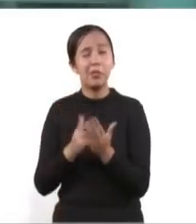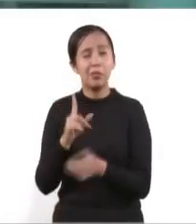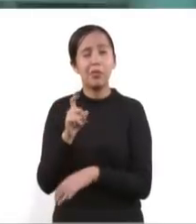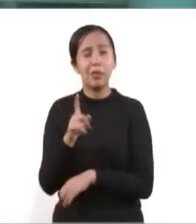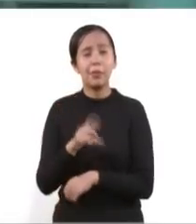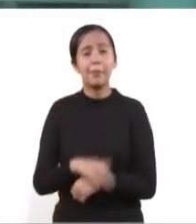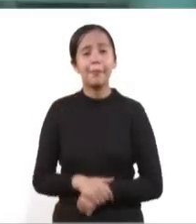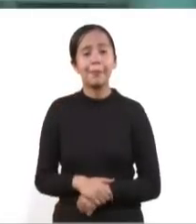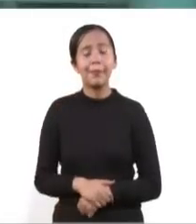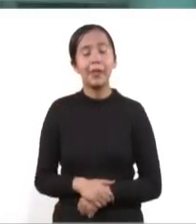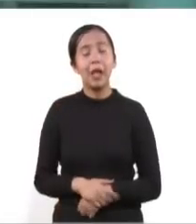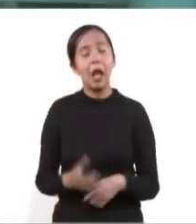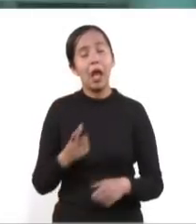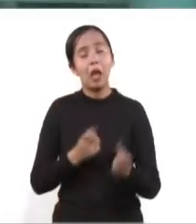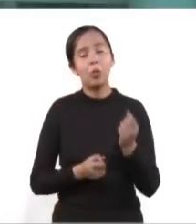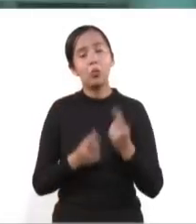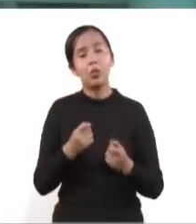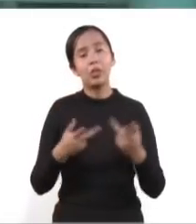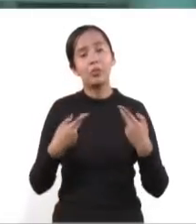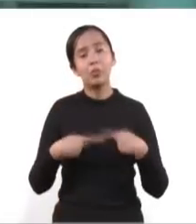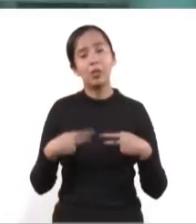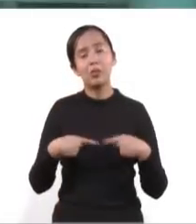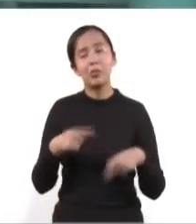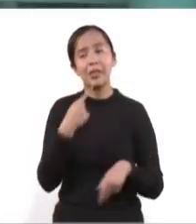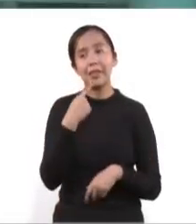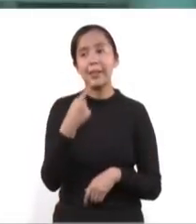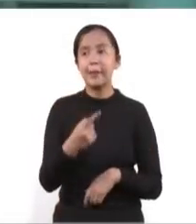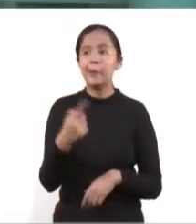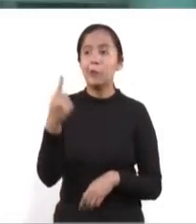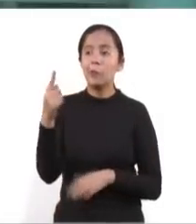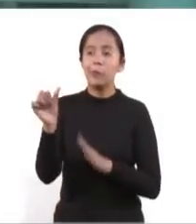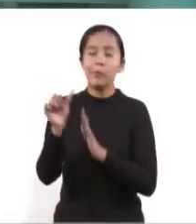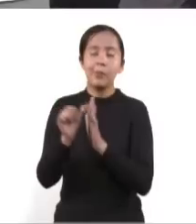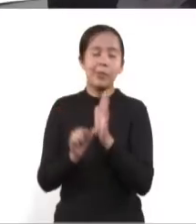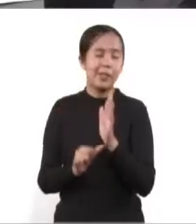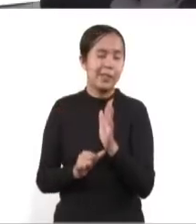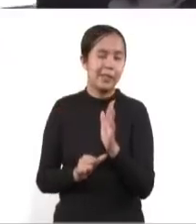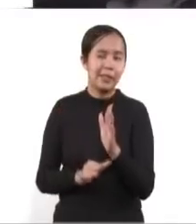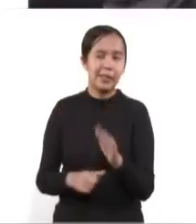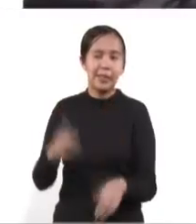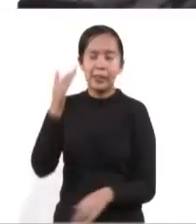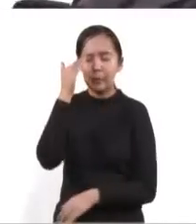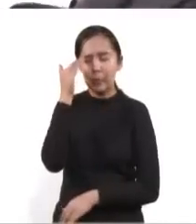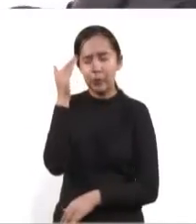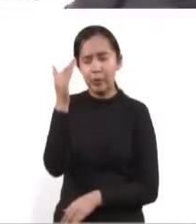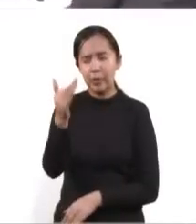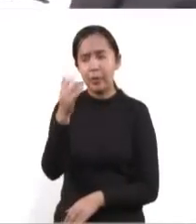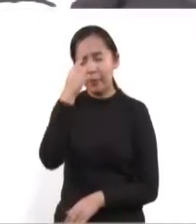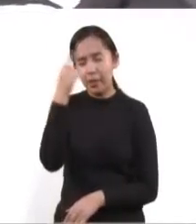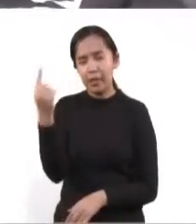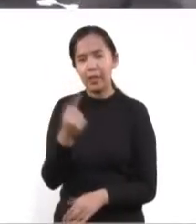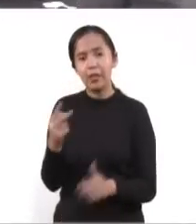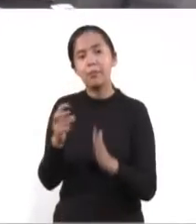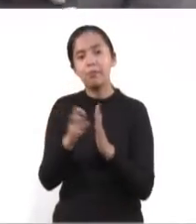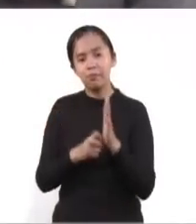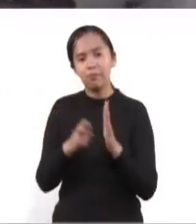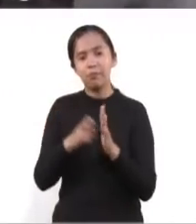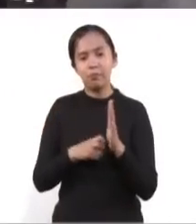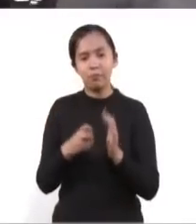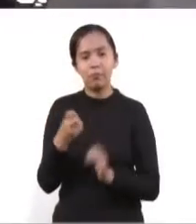Y algunos técnicos nos decían que se iban a tardar un mes en corregir. Le hablamos